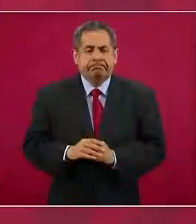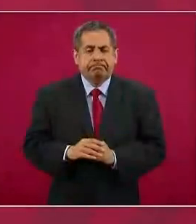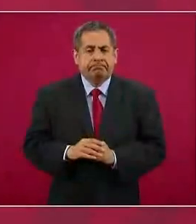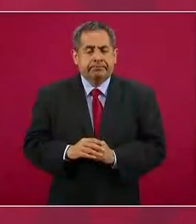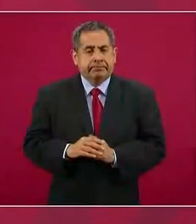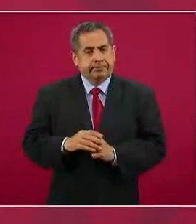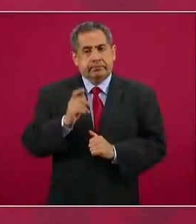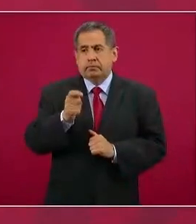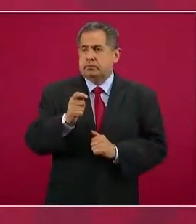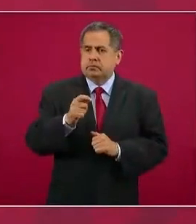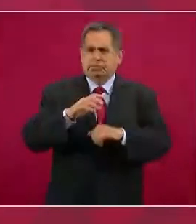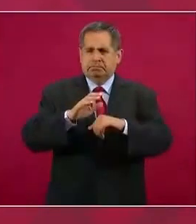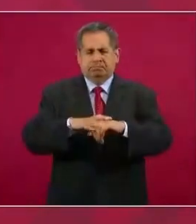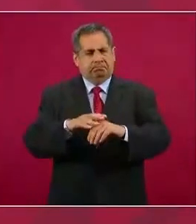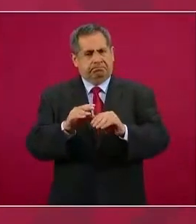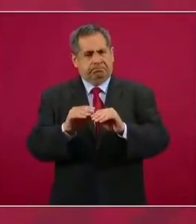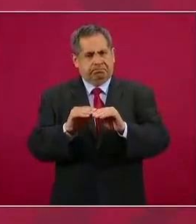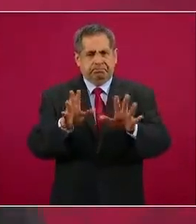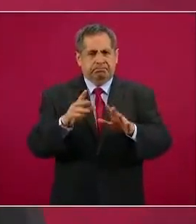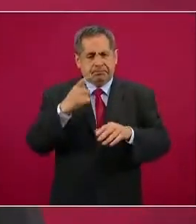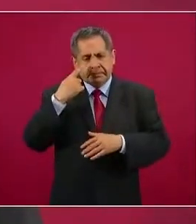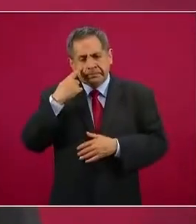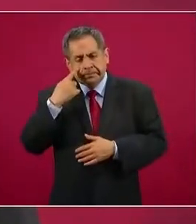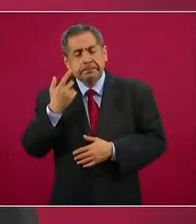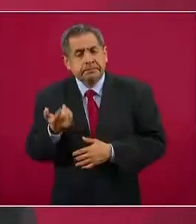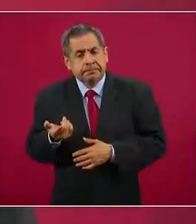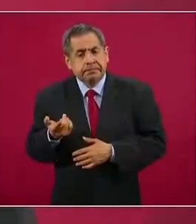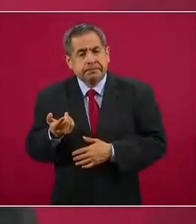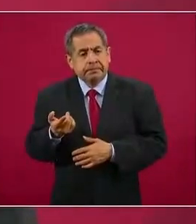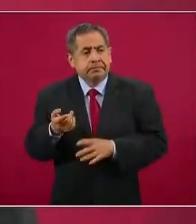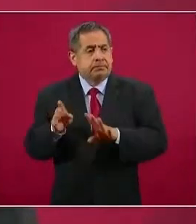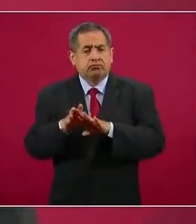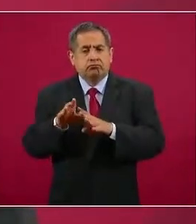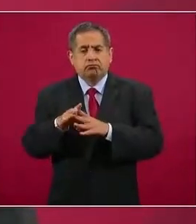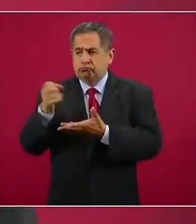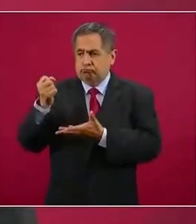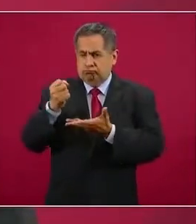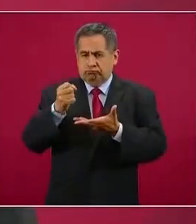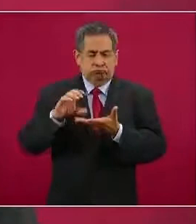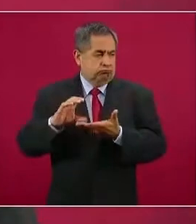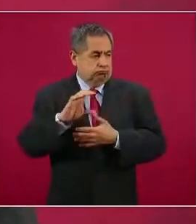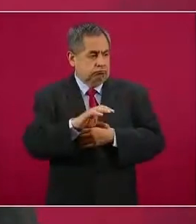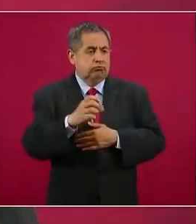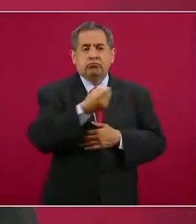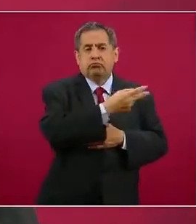se transparente el manejo de las aportaciones